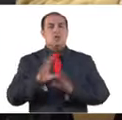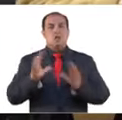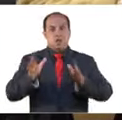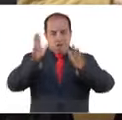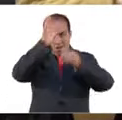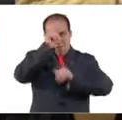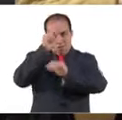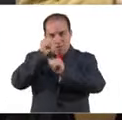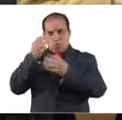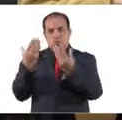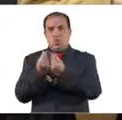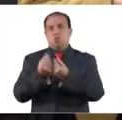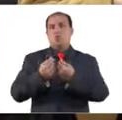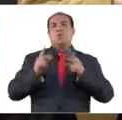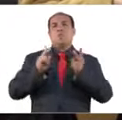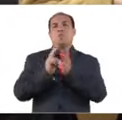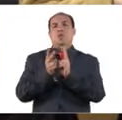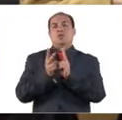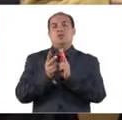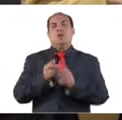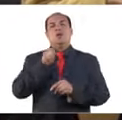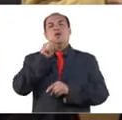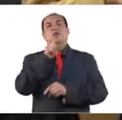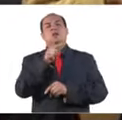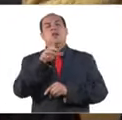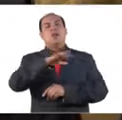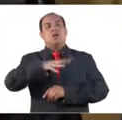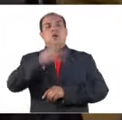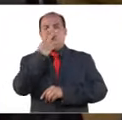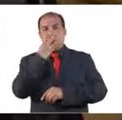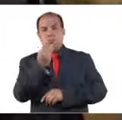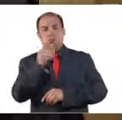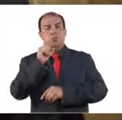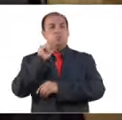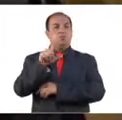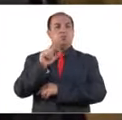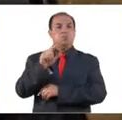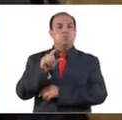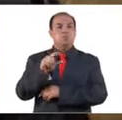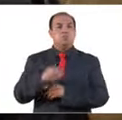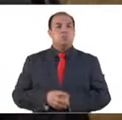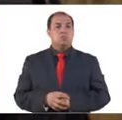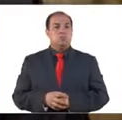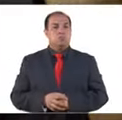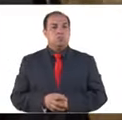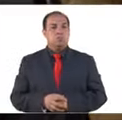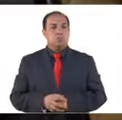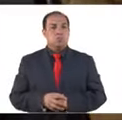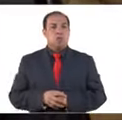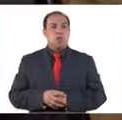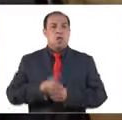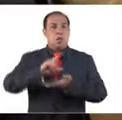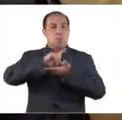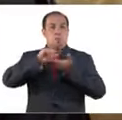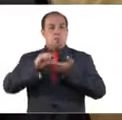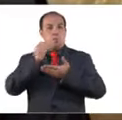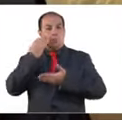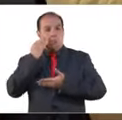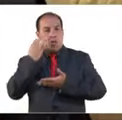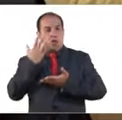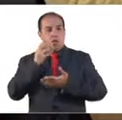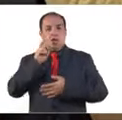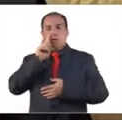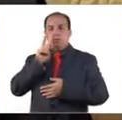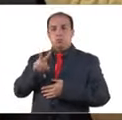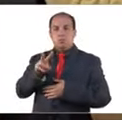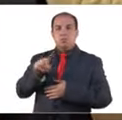con los vecinos, en el caso específicamente de la parte de Coyoacán, y también, si no mal recuerdo, también en redes sociales hace algunos días estaba viendo que en el